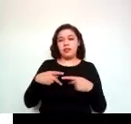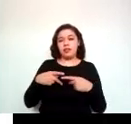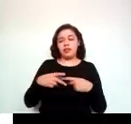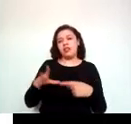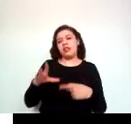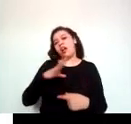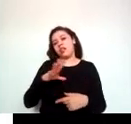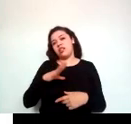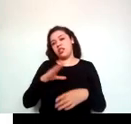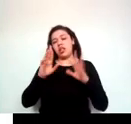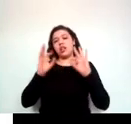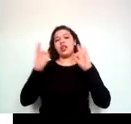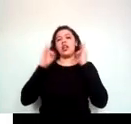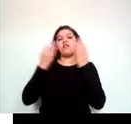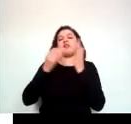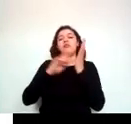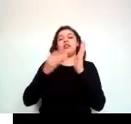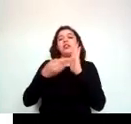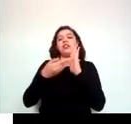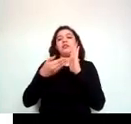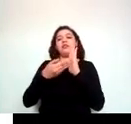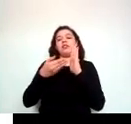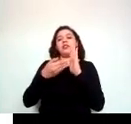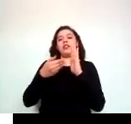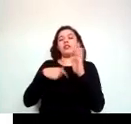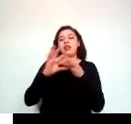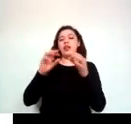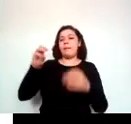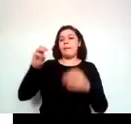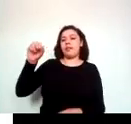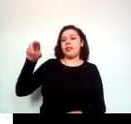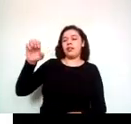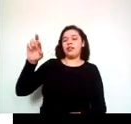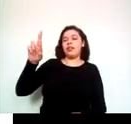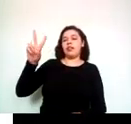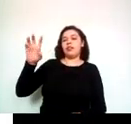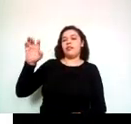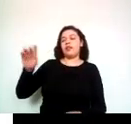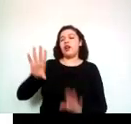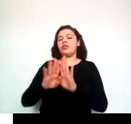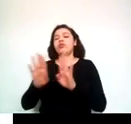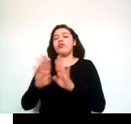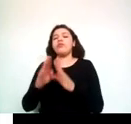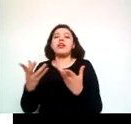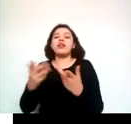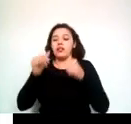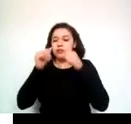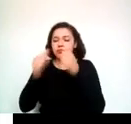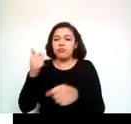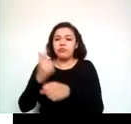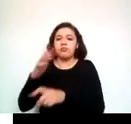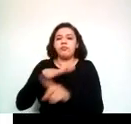mecanismo que ahorita vamos a platicar un poquito más adelante. Minerva les va a platicar de ello, de cómo con ese mecanismo pueden identificar estos factores de riesgo